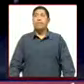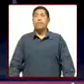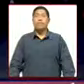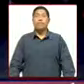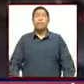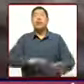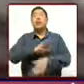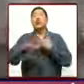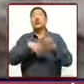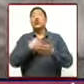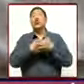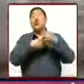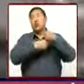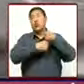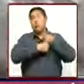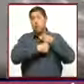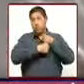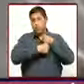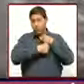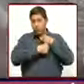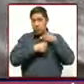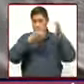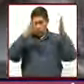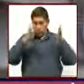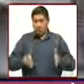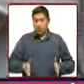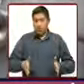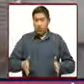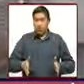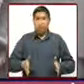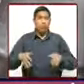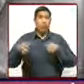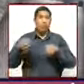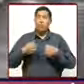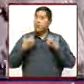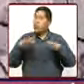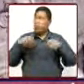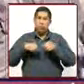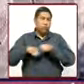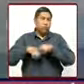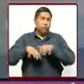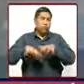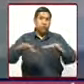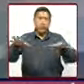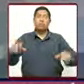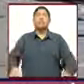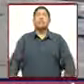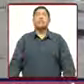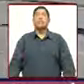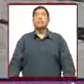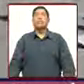Todas las unidades militares del ejército están movilizadas.